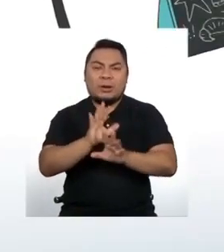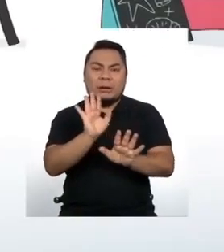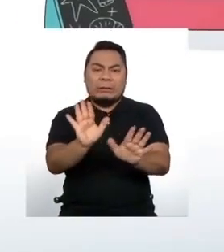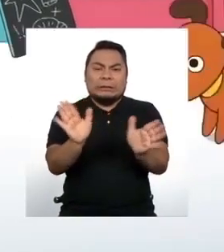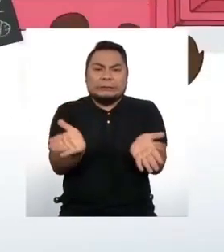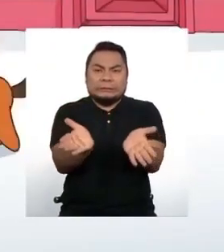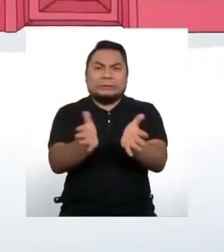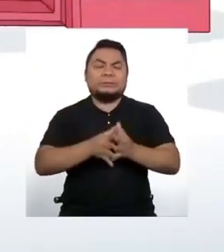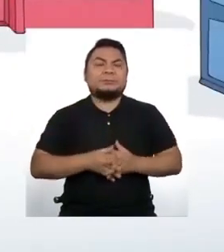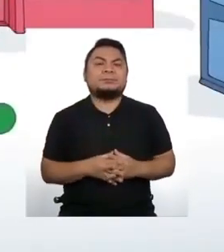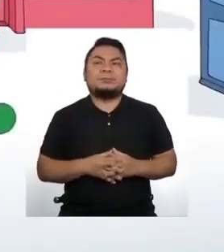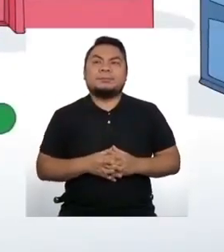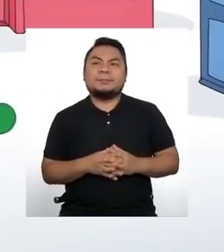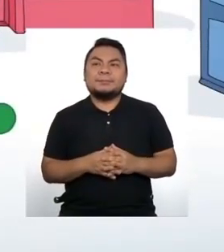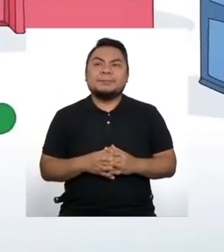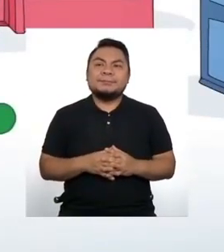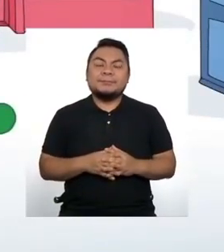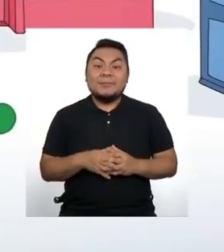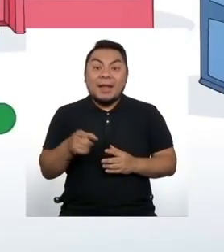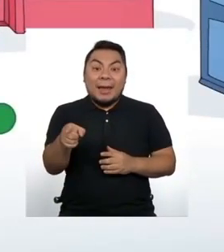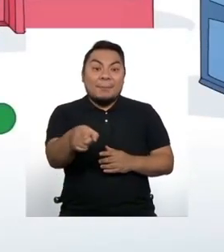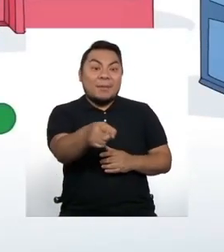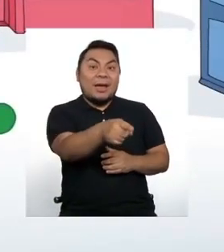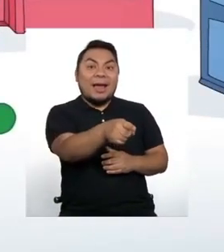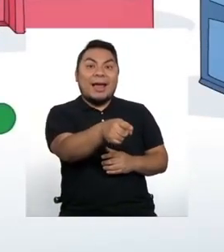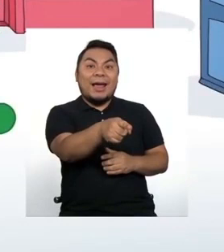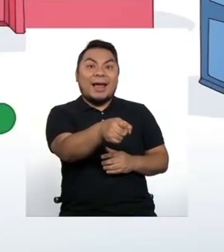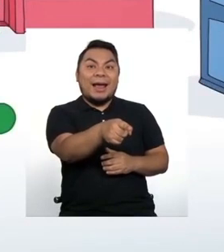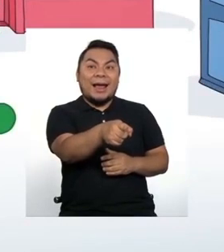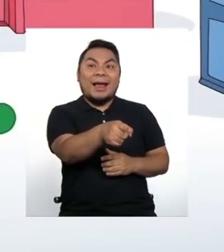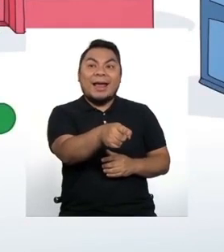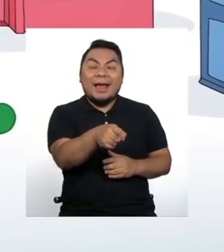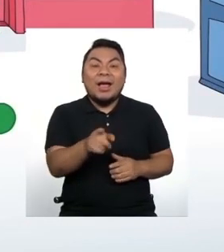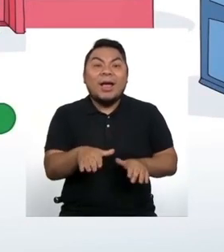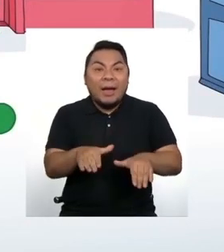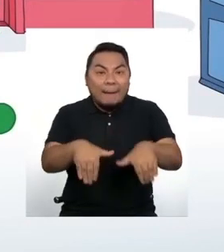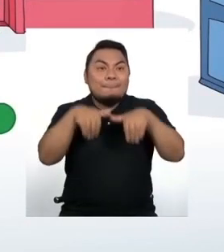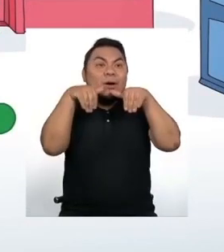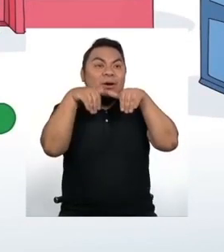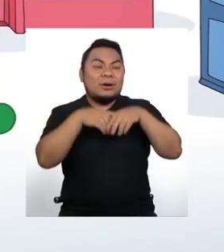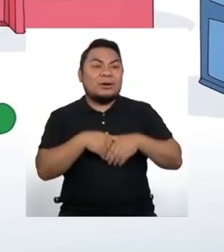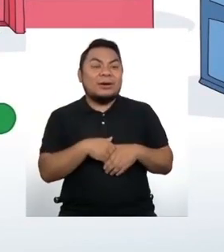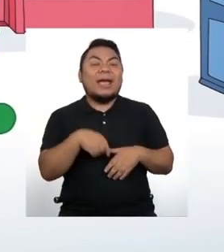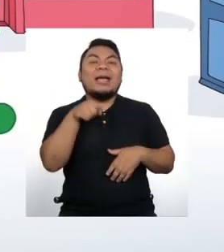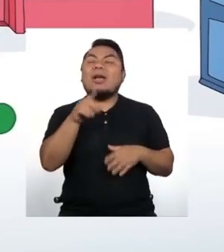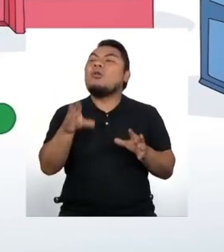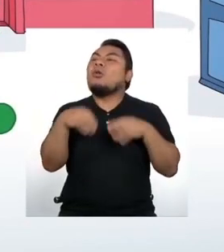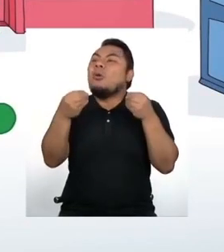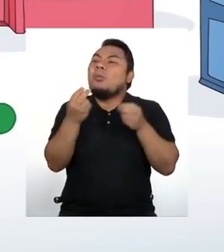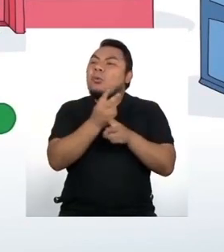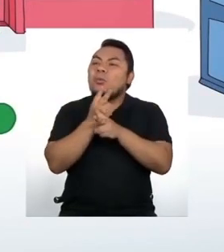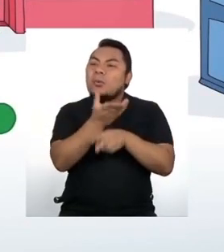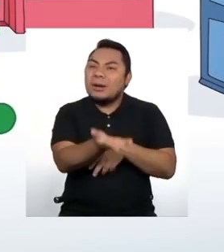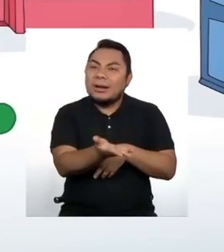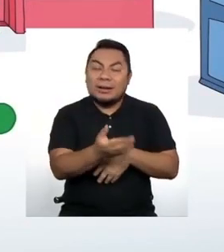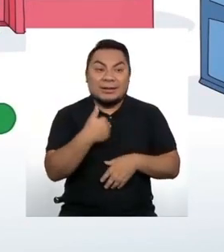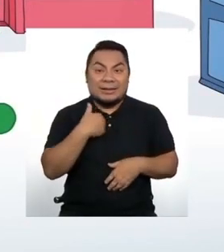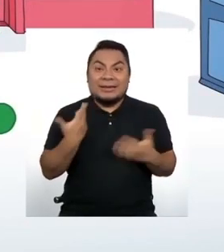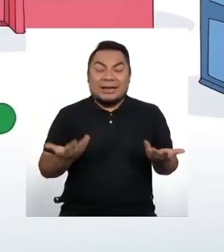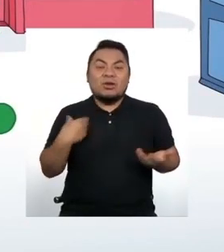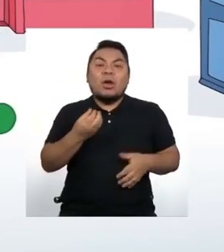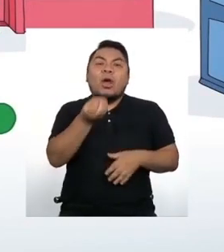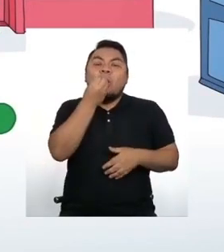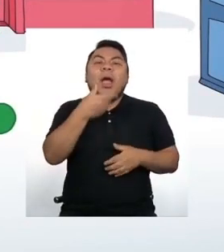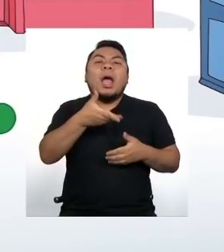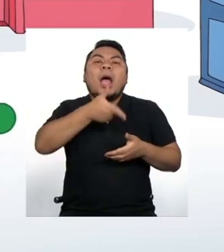pasear. ¿Qué dice mi niña? Ya, está bien, mamá. Pero yo quiero aprender bien todo